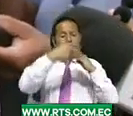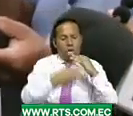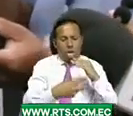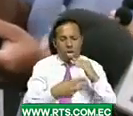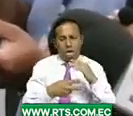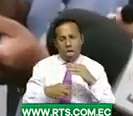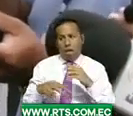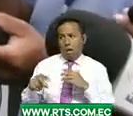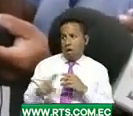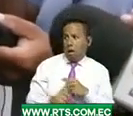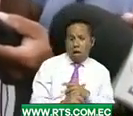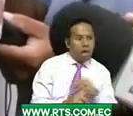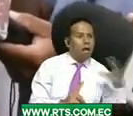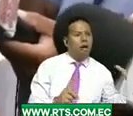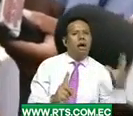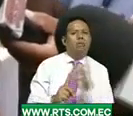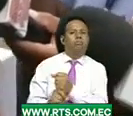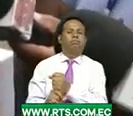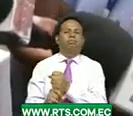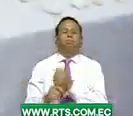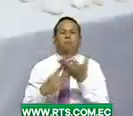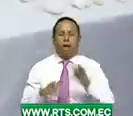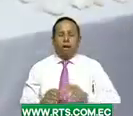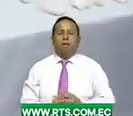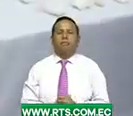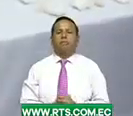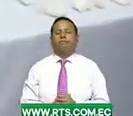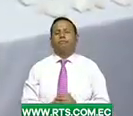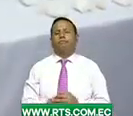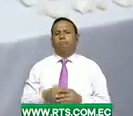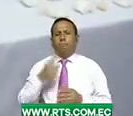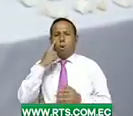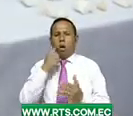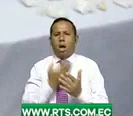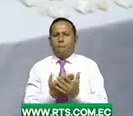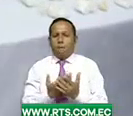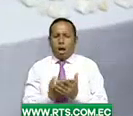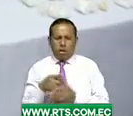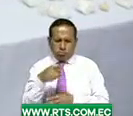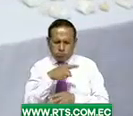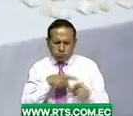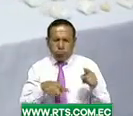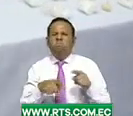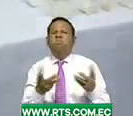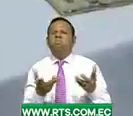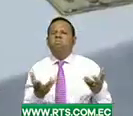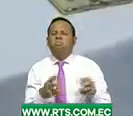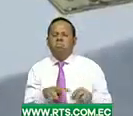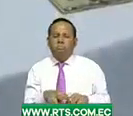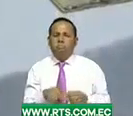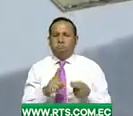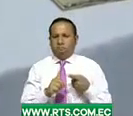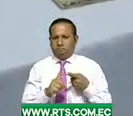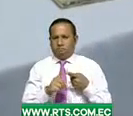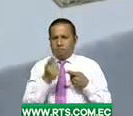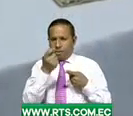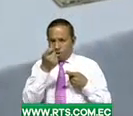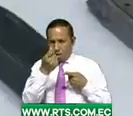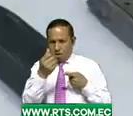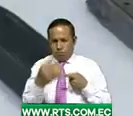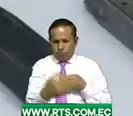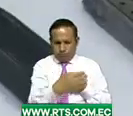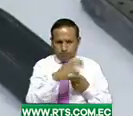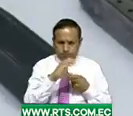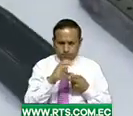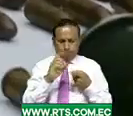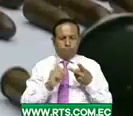intentaba darse a la fuga y fue aprehendido. Dentro de las evidencias encontradas en el lugar de allanamiento están dinero en efectivo,